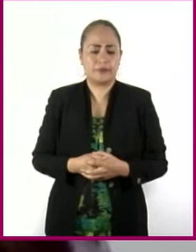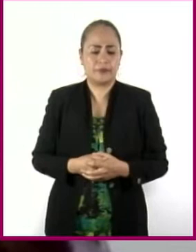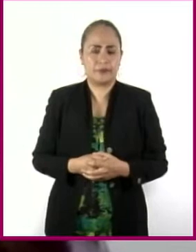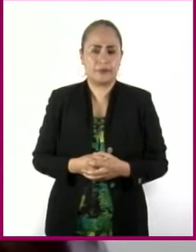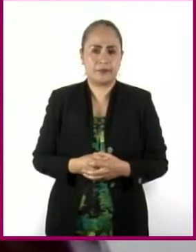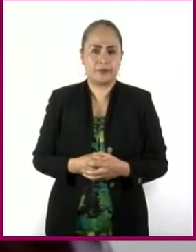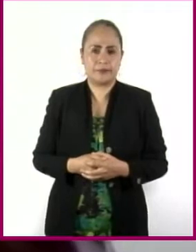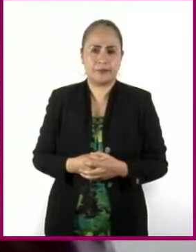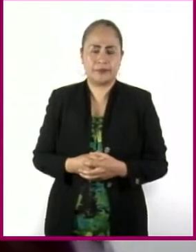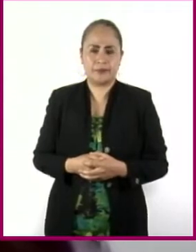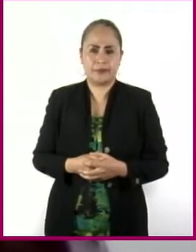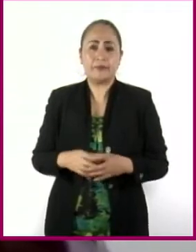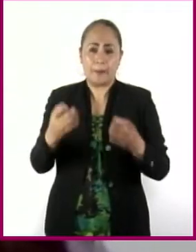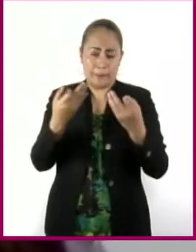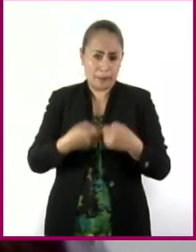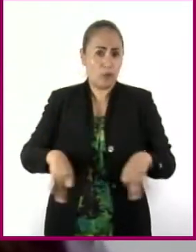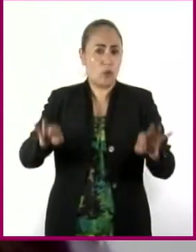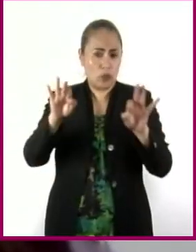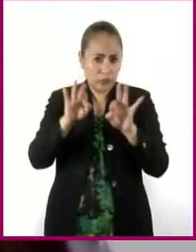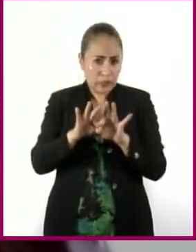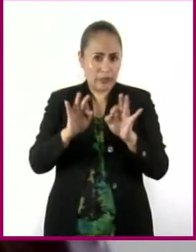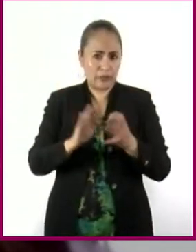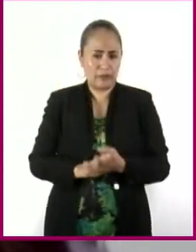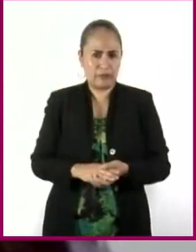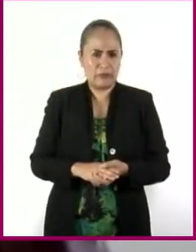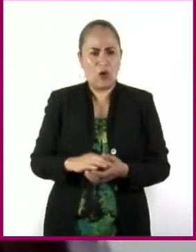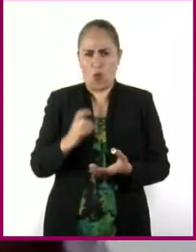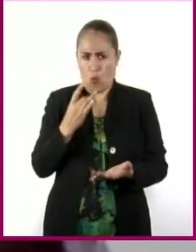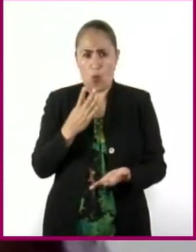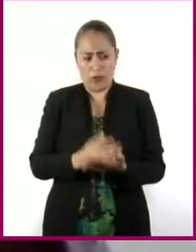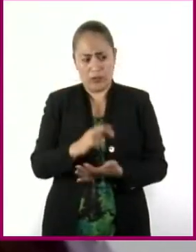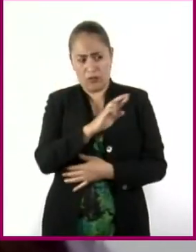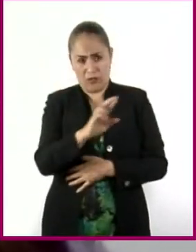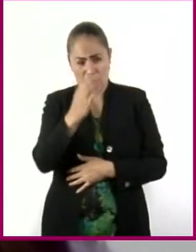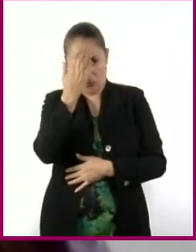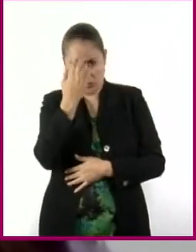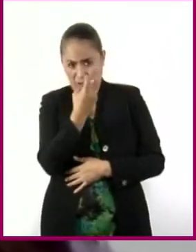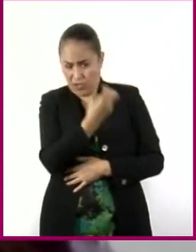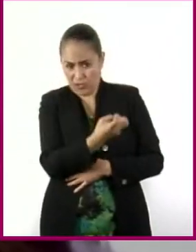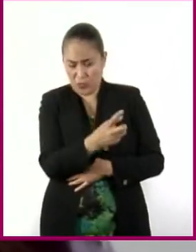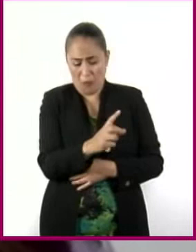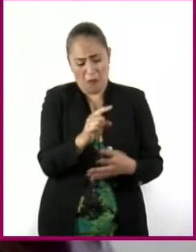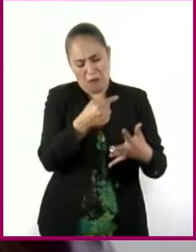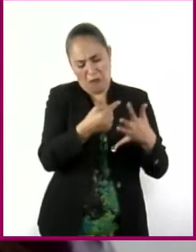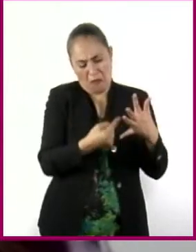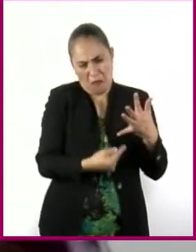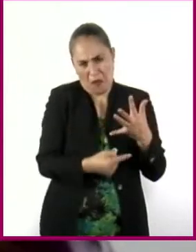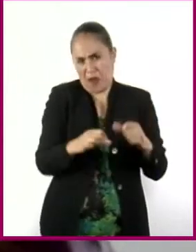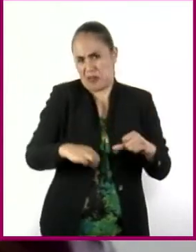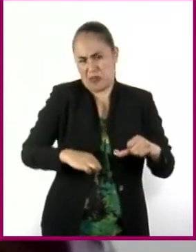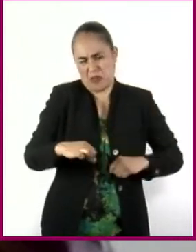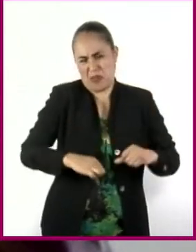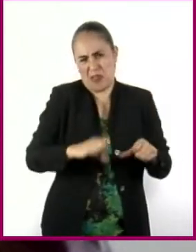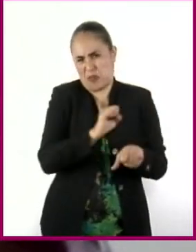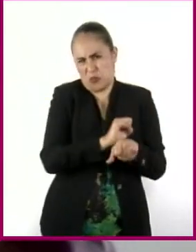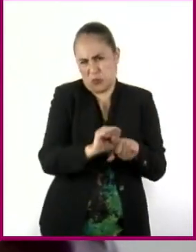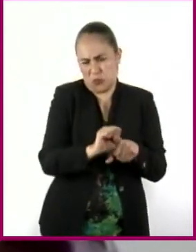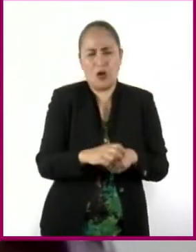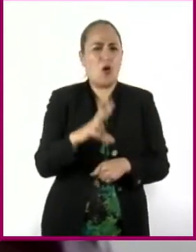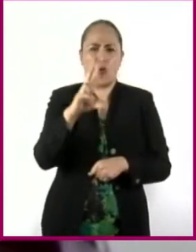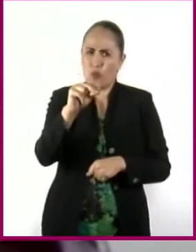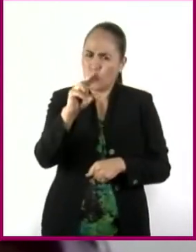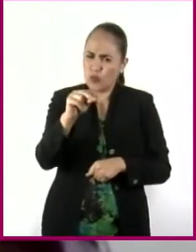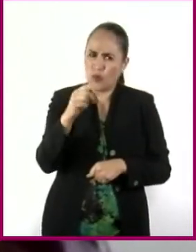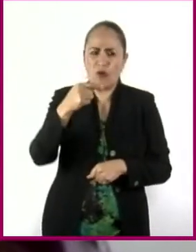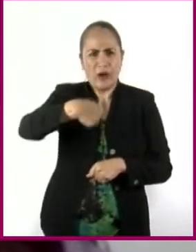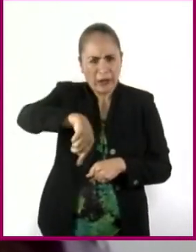es solamente hablar de o el reconocerlos por esa labor, sino por una labor, una contribución importante